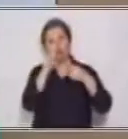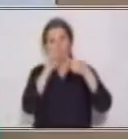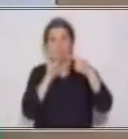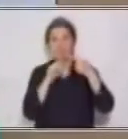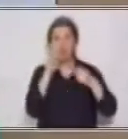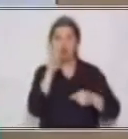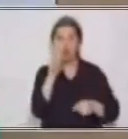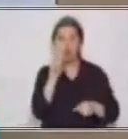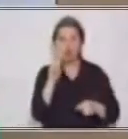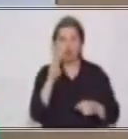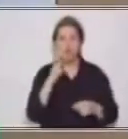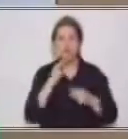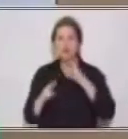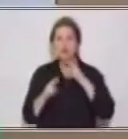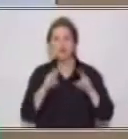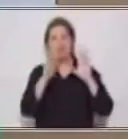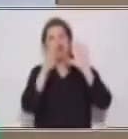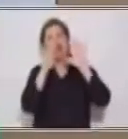Muy bien, 9.